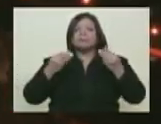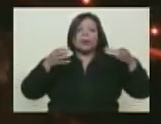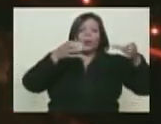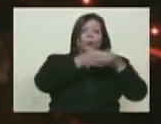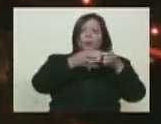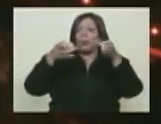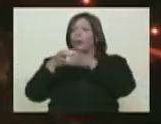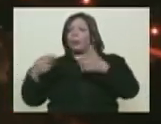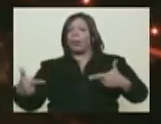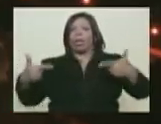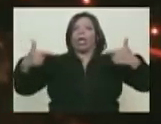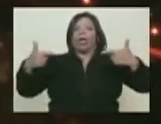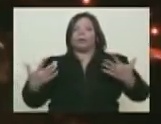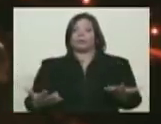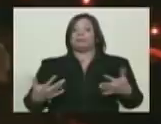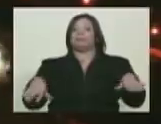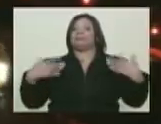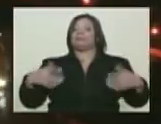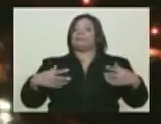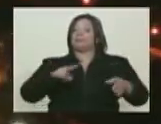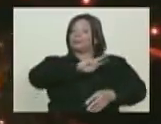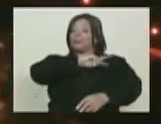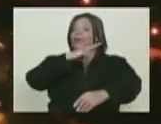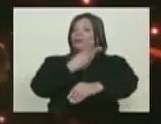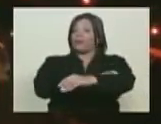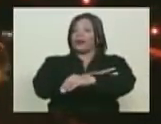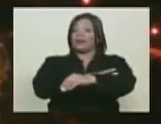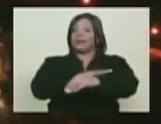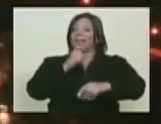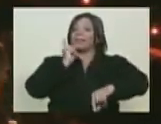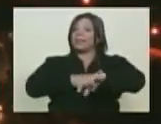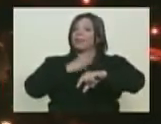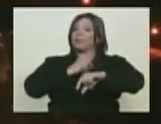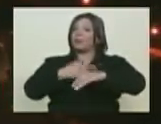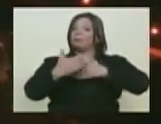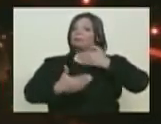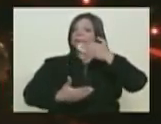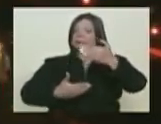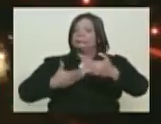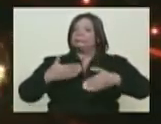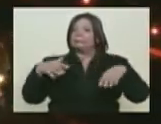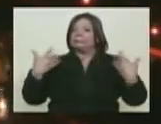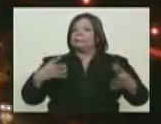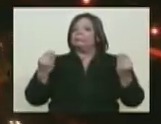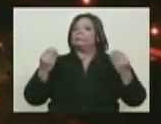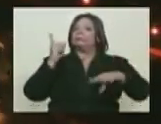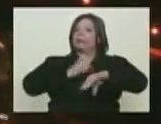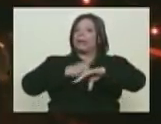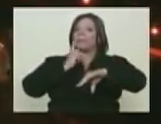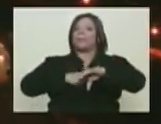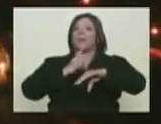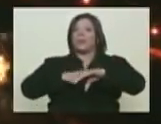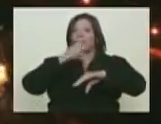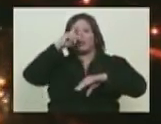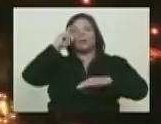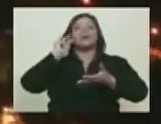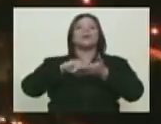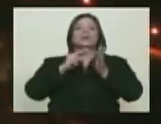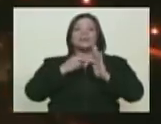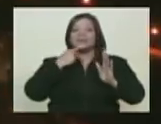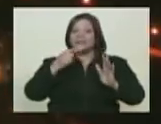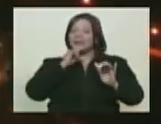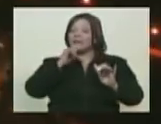dos bandos tan enfrentados. Tiempo al tiempo, pero mucho tiempo. Aquí sí que le queda a